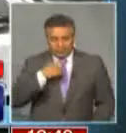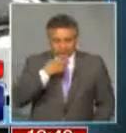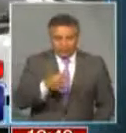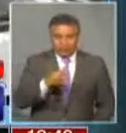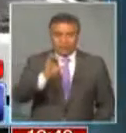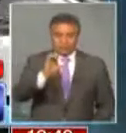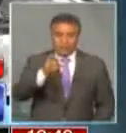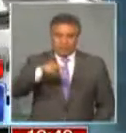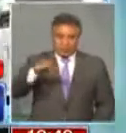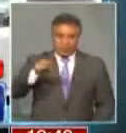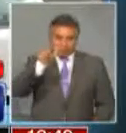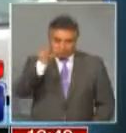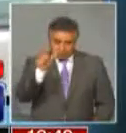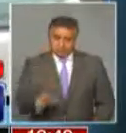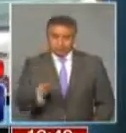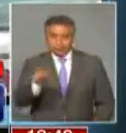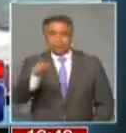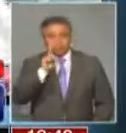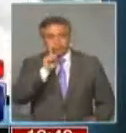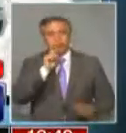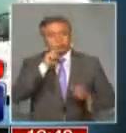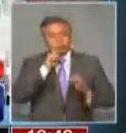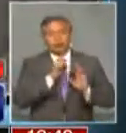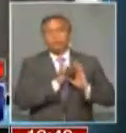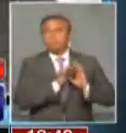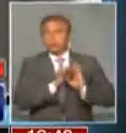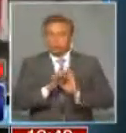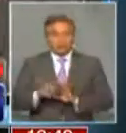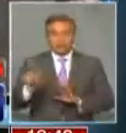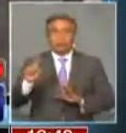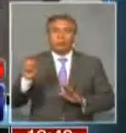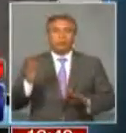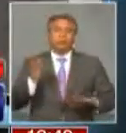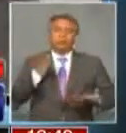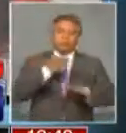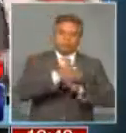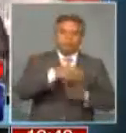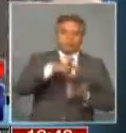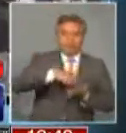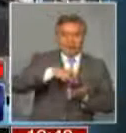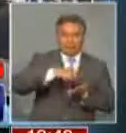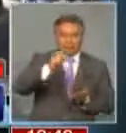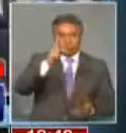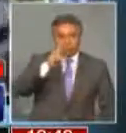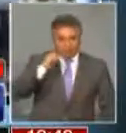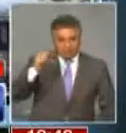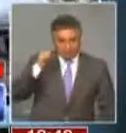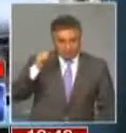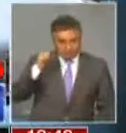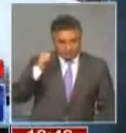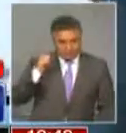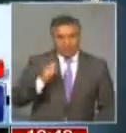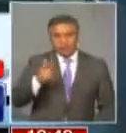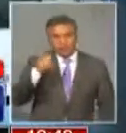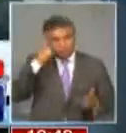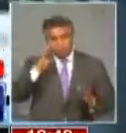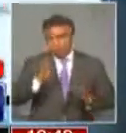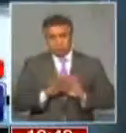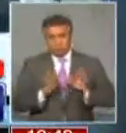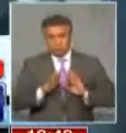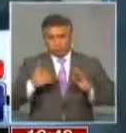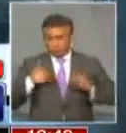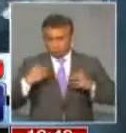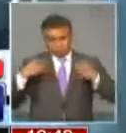ENA habrá tenido su motivo, el por qué no asistió al Parlamento el día de ayer, pero no me corresponde